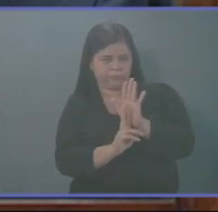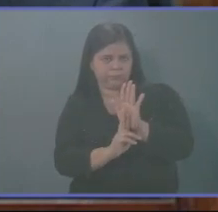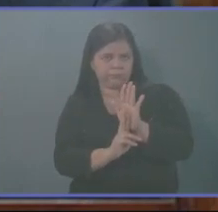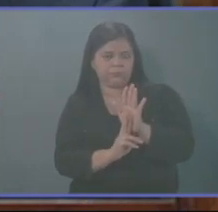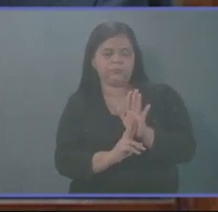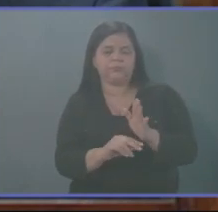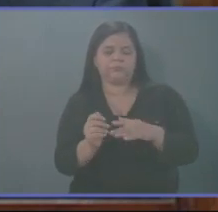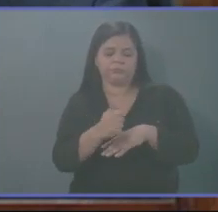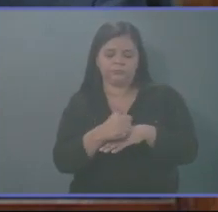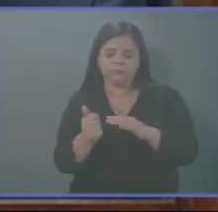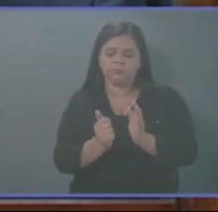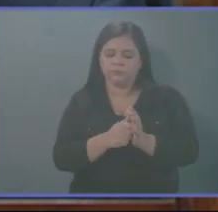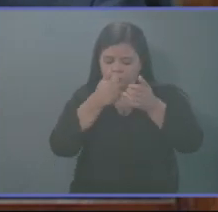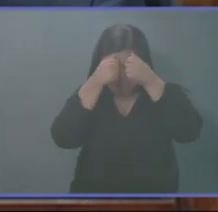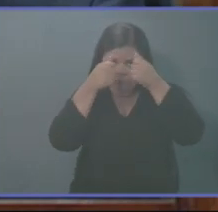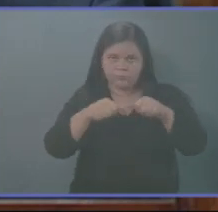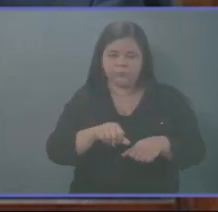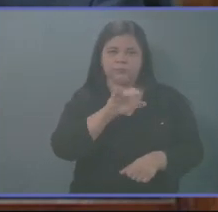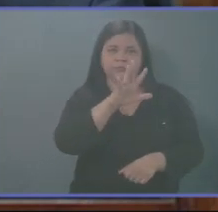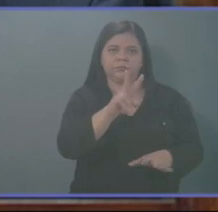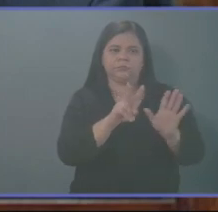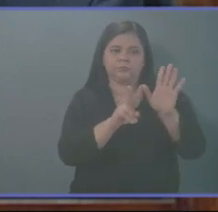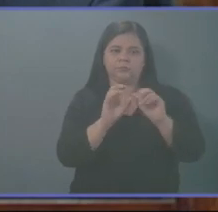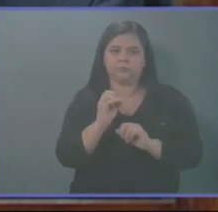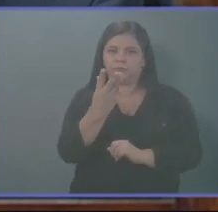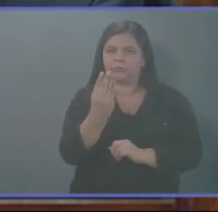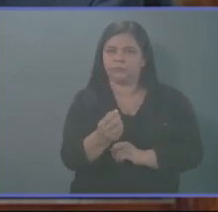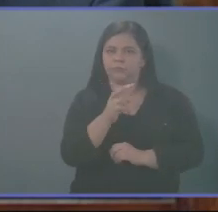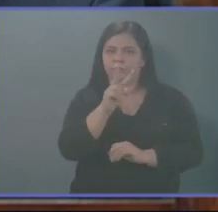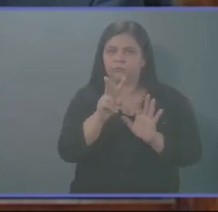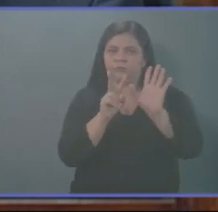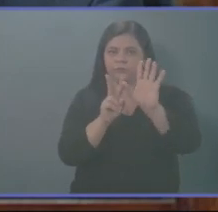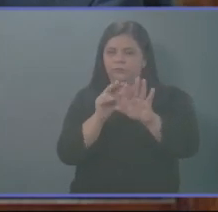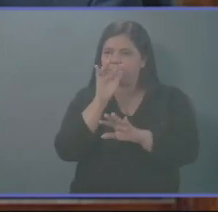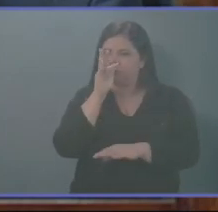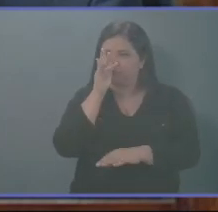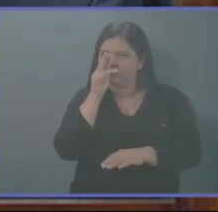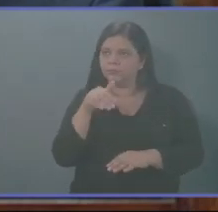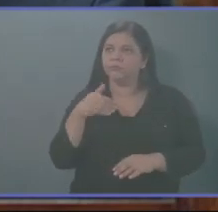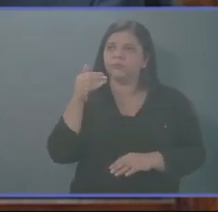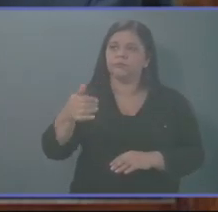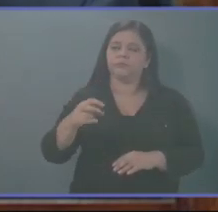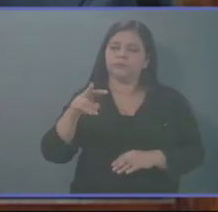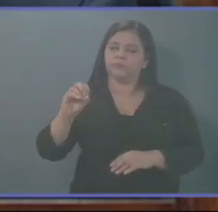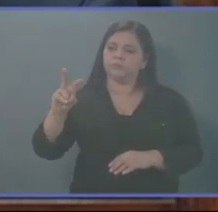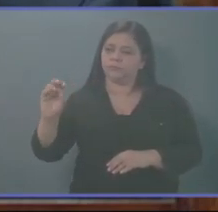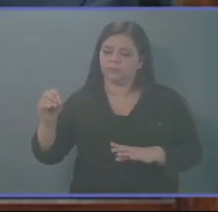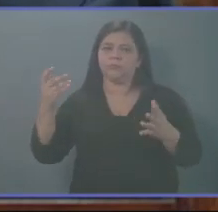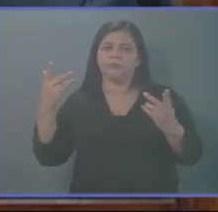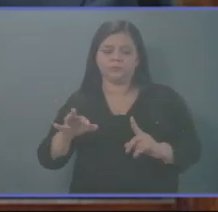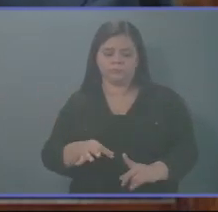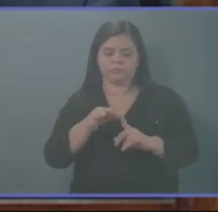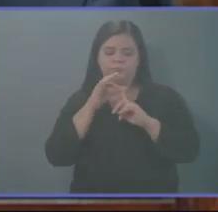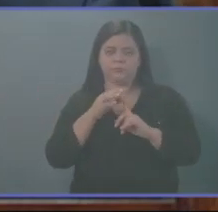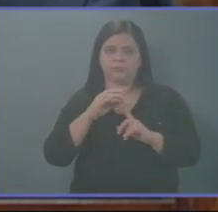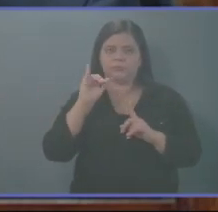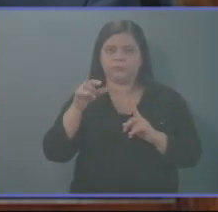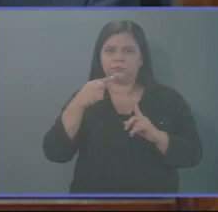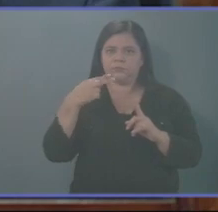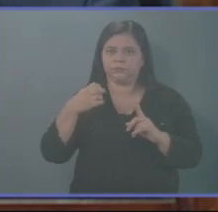del acuerdo número 570 de fecha 27 de febrero del 2020, se eligió al diputado Jorge